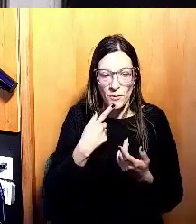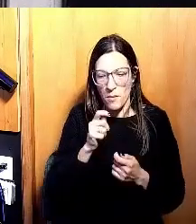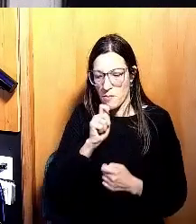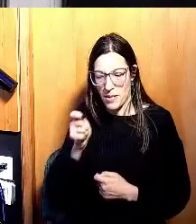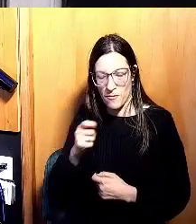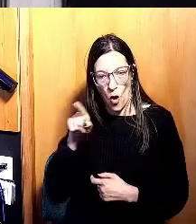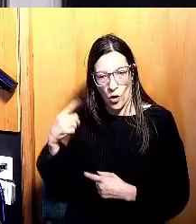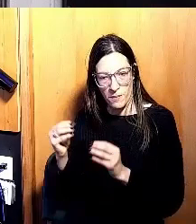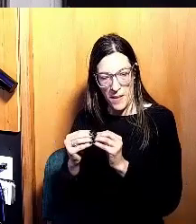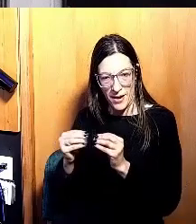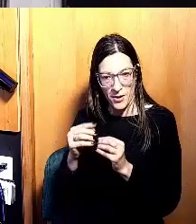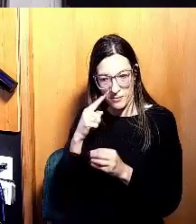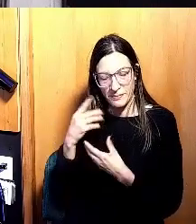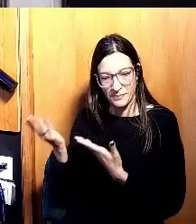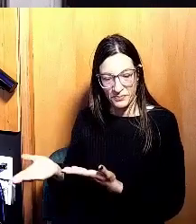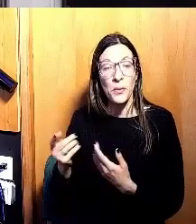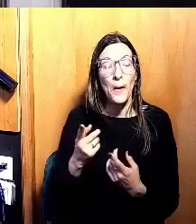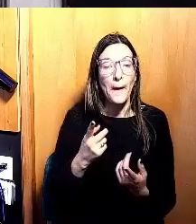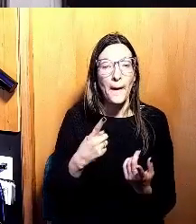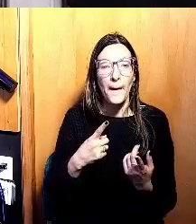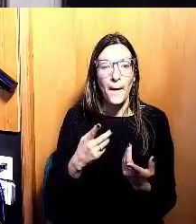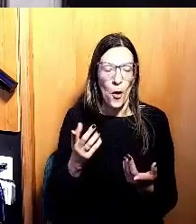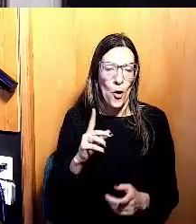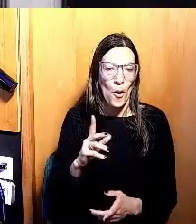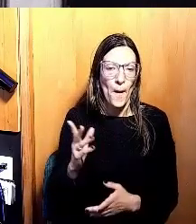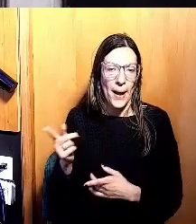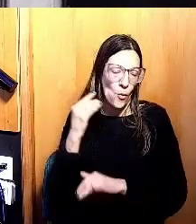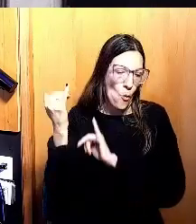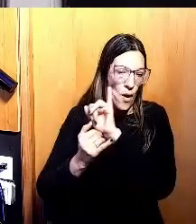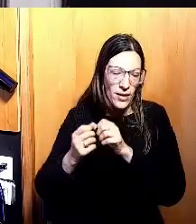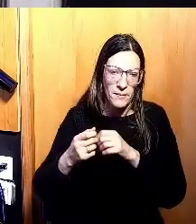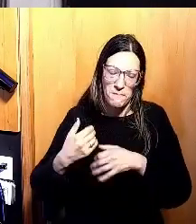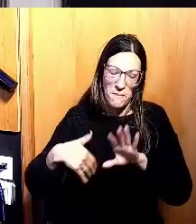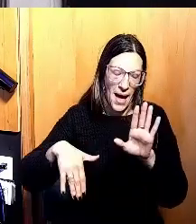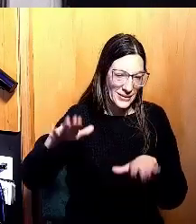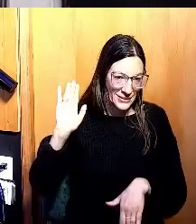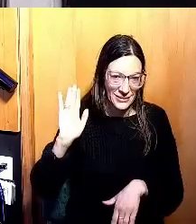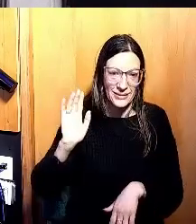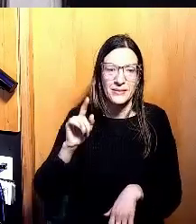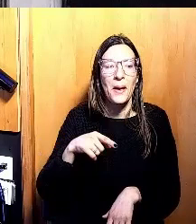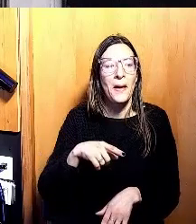para la palabra para que puedas decir todo.